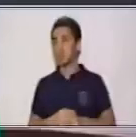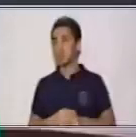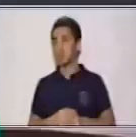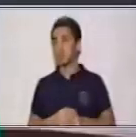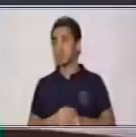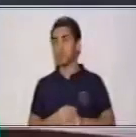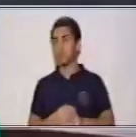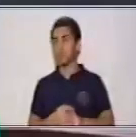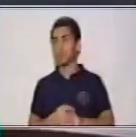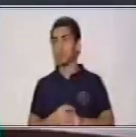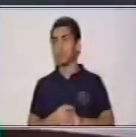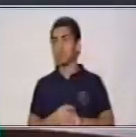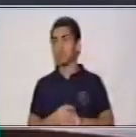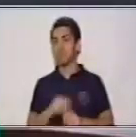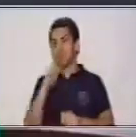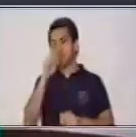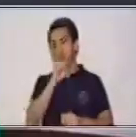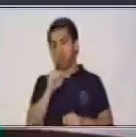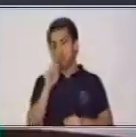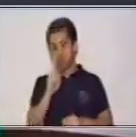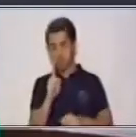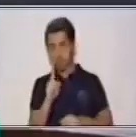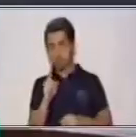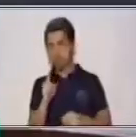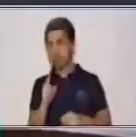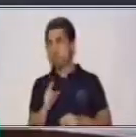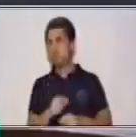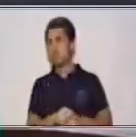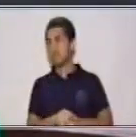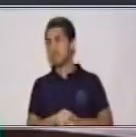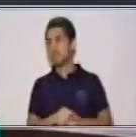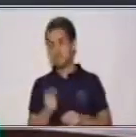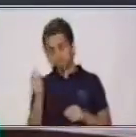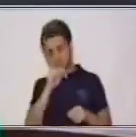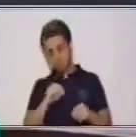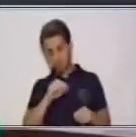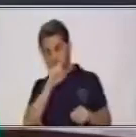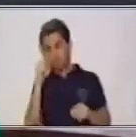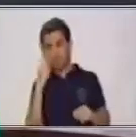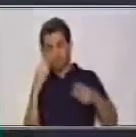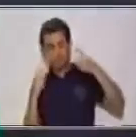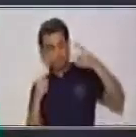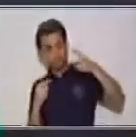1 dividido 1, y podemos aplicar productos